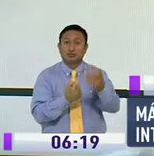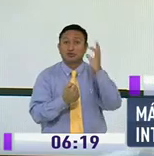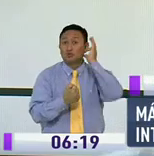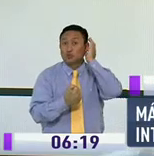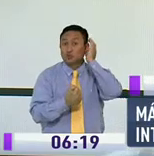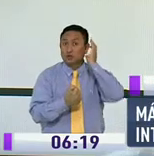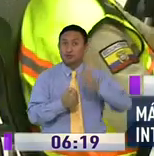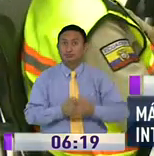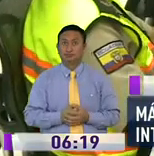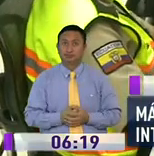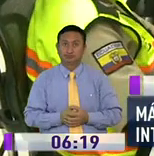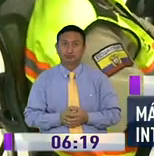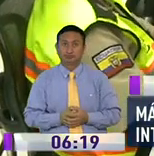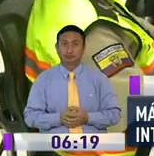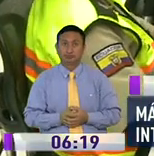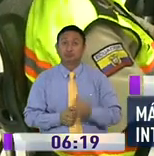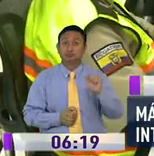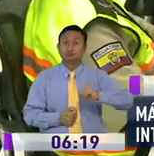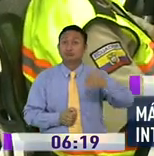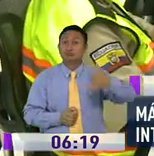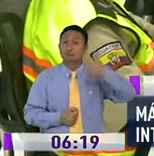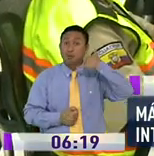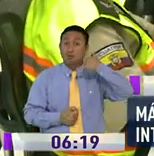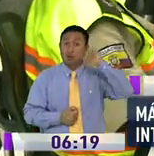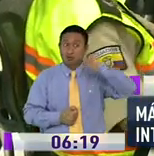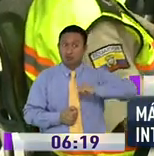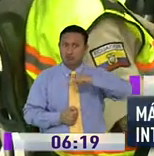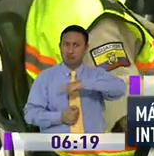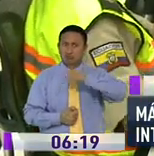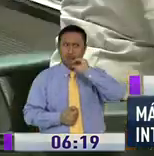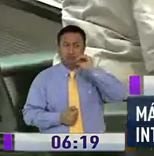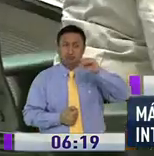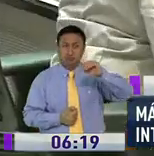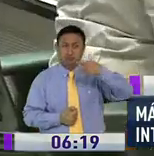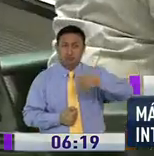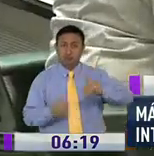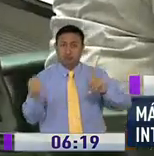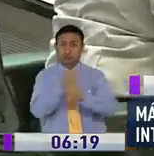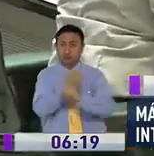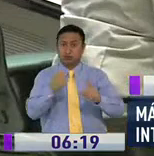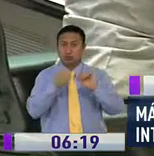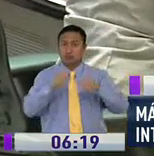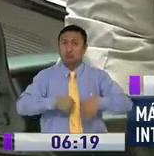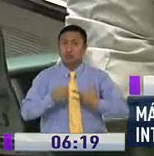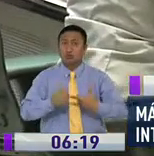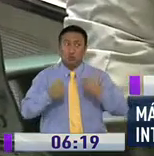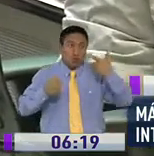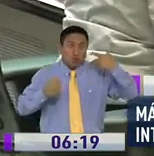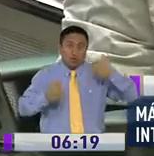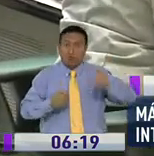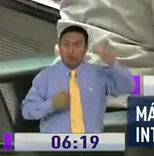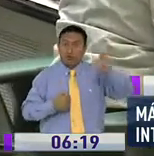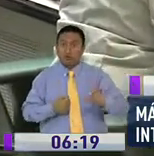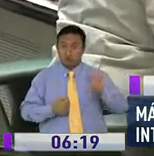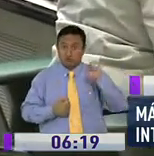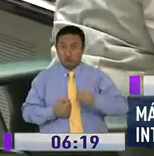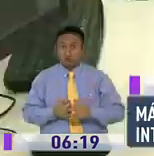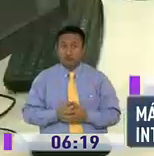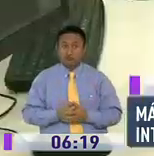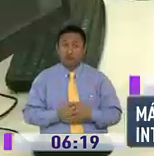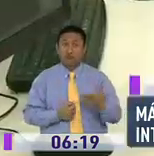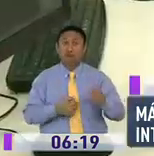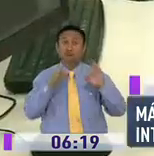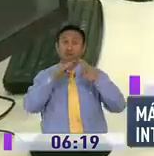en situación de violencia. Las llamadas que reportan estos episodios de violencia las pueden realizar cualquier tipo de persona, sean